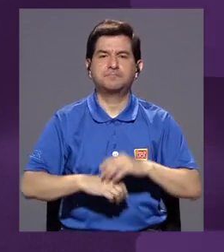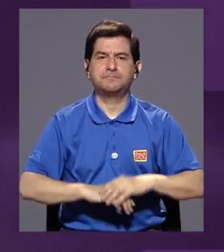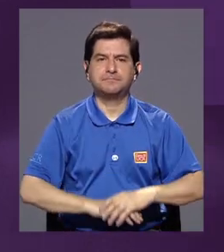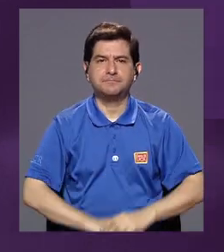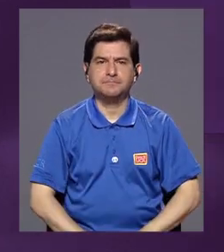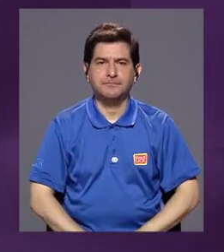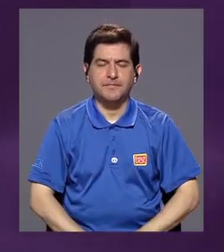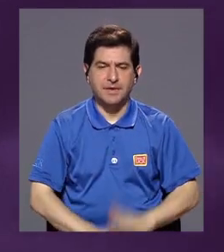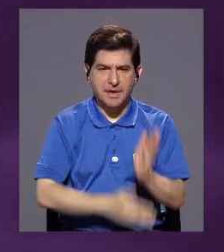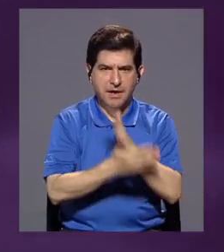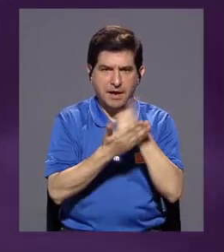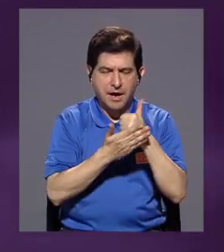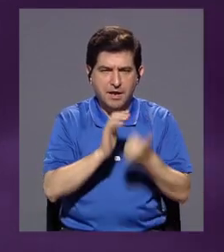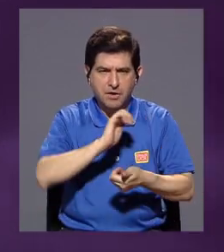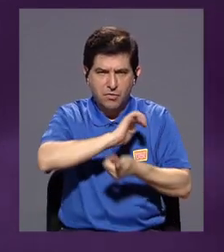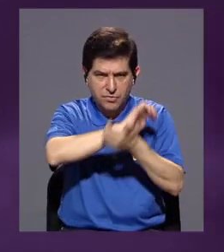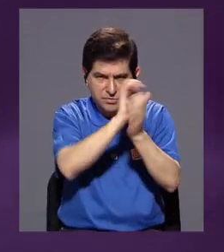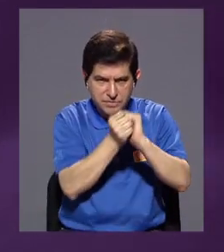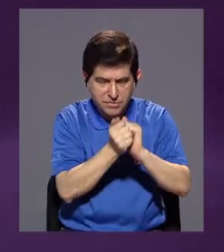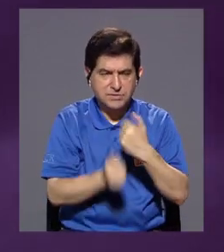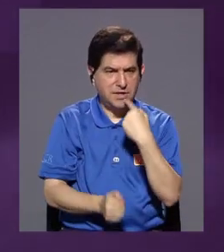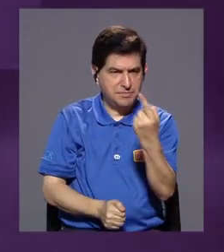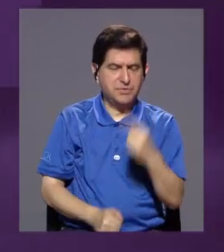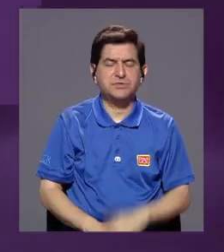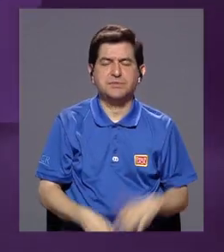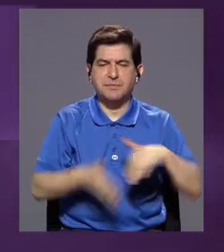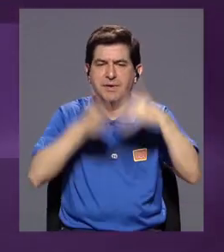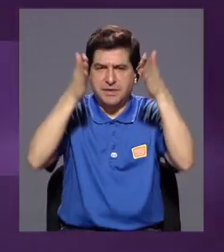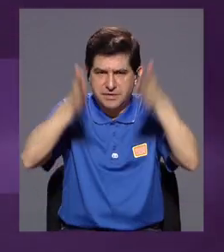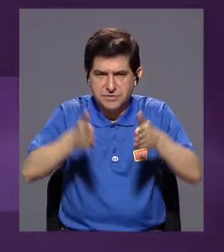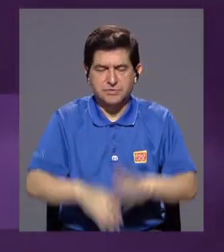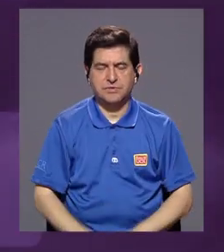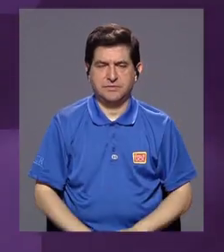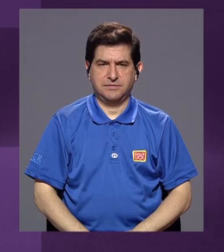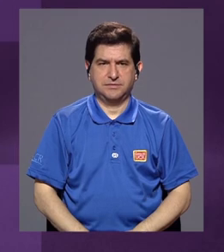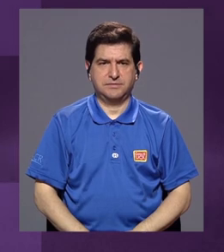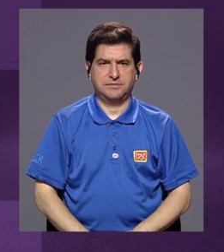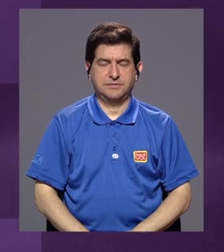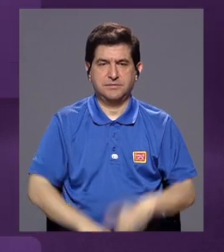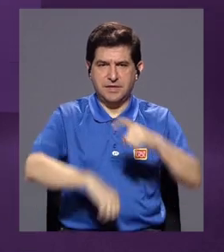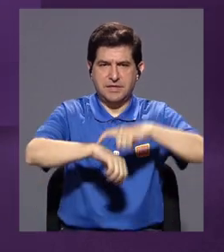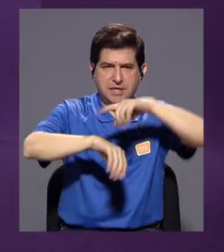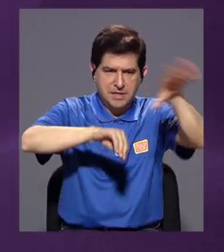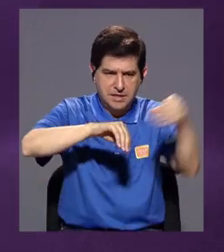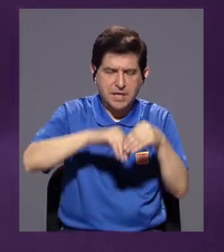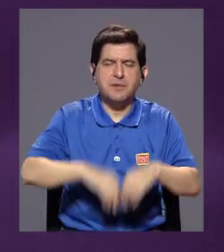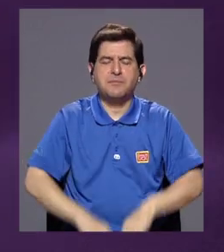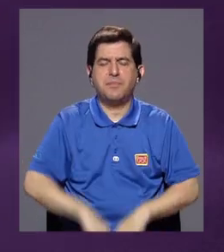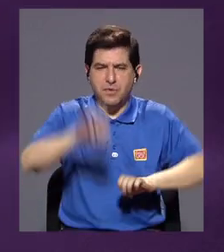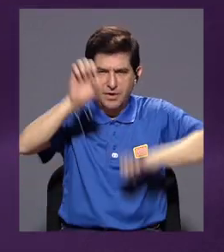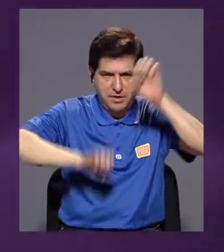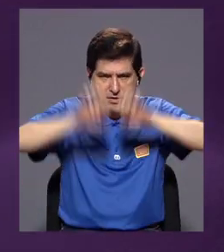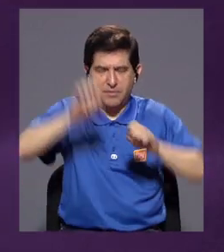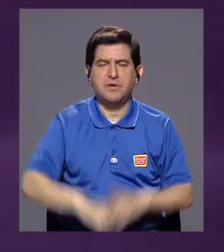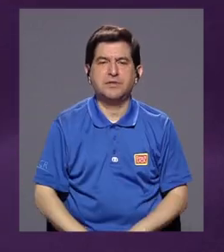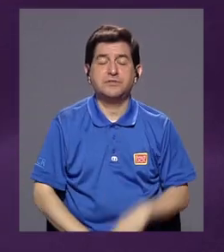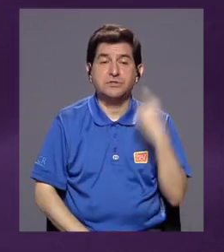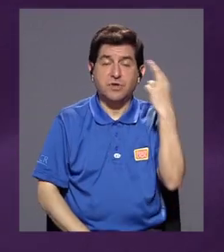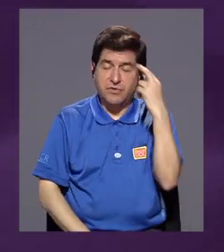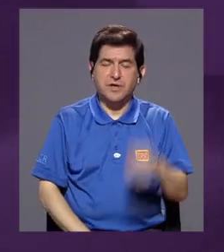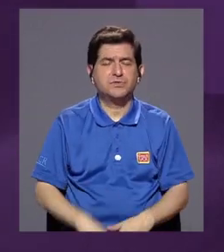adecuaciones mencionadas que se brinda a los estudiantes son tiempo adicional en las evaluaciones debido a dificultad en la